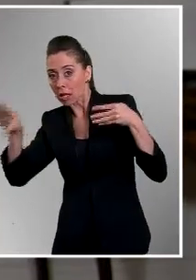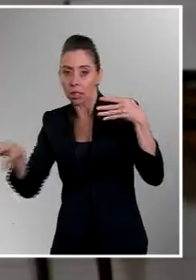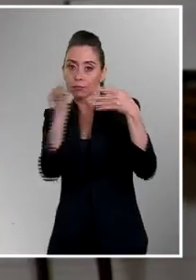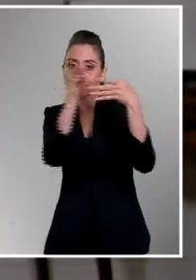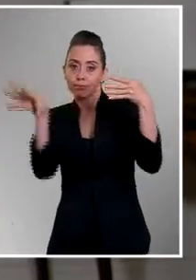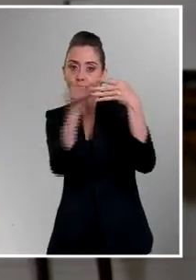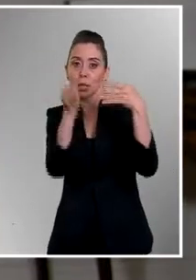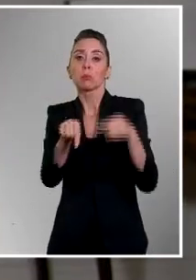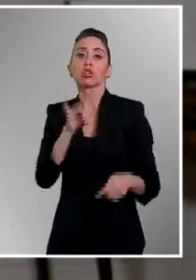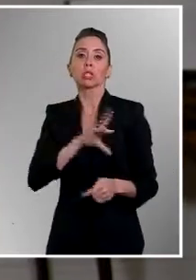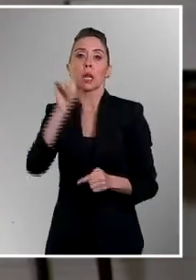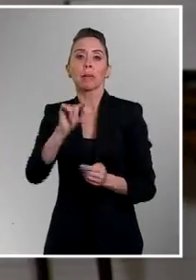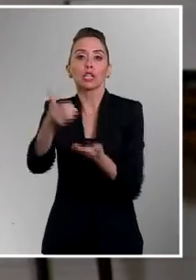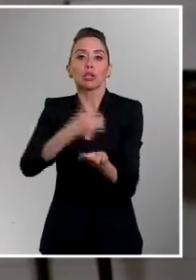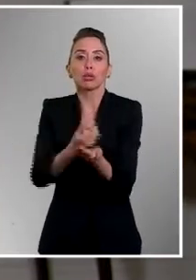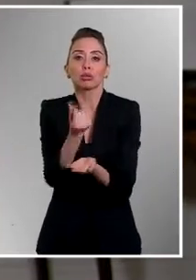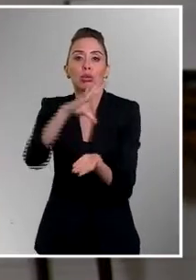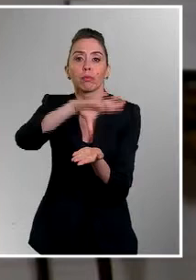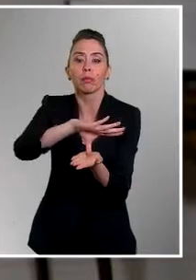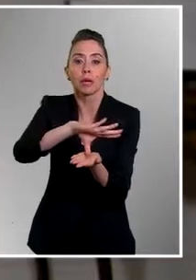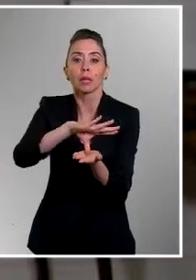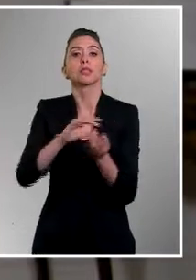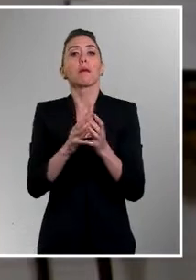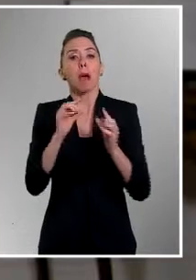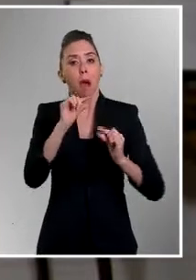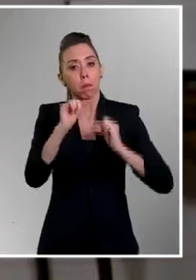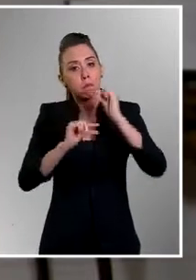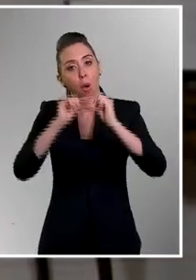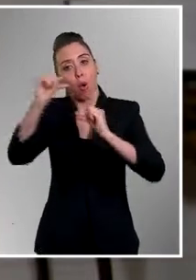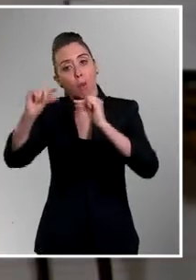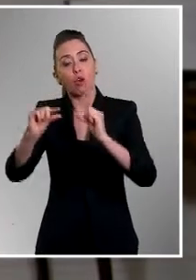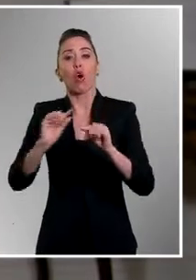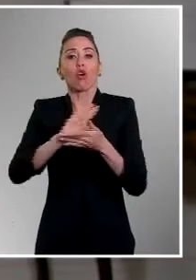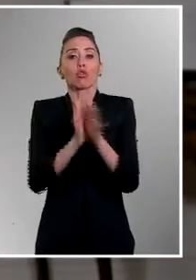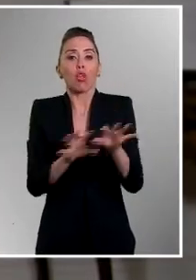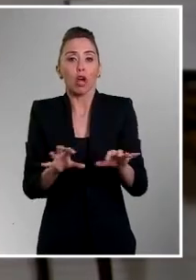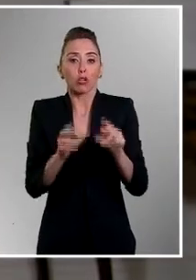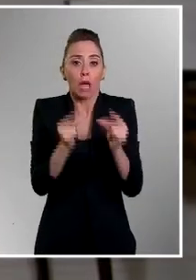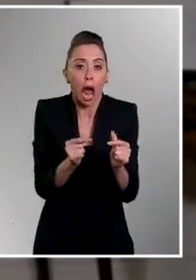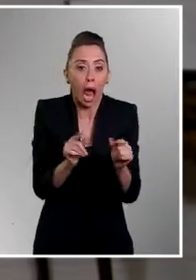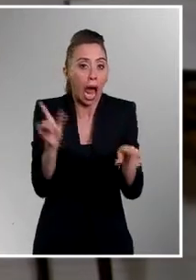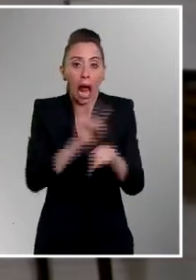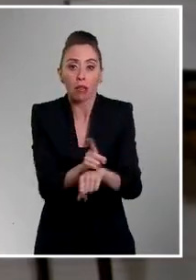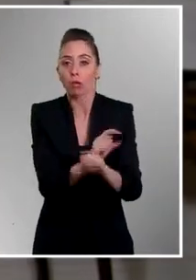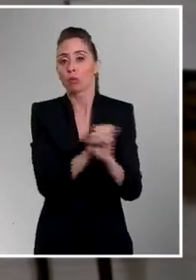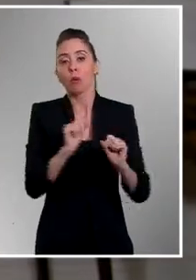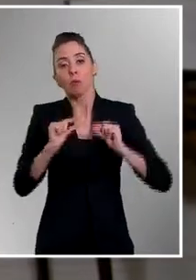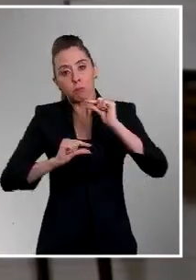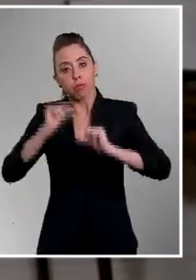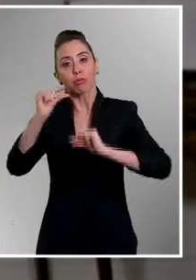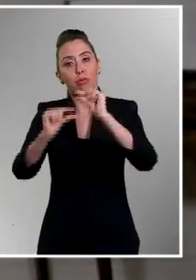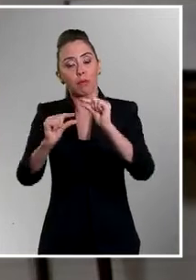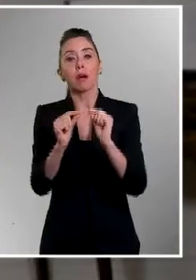tiempos de menores ingresos caso en que se introducirá más gradualidad porque no todas las cosas podrán ir a la misma velocidad y